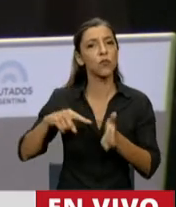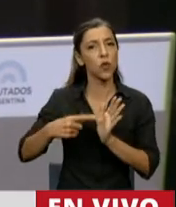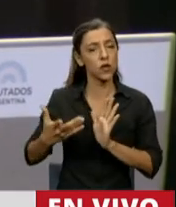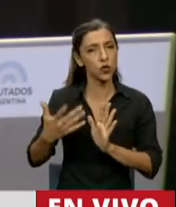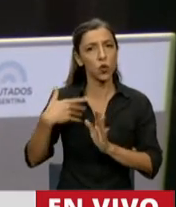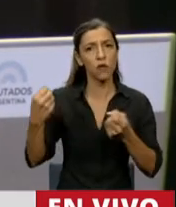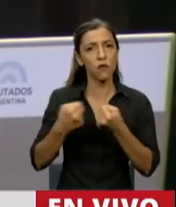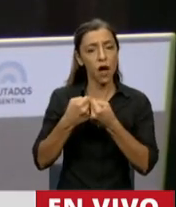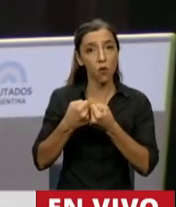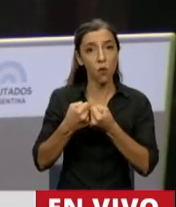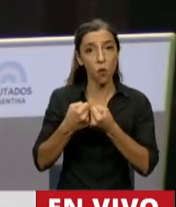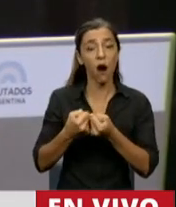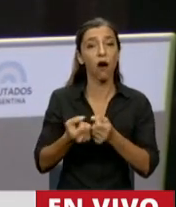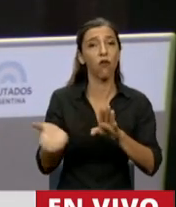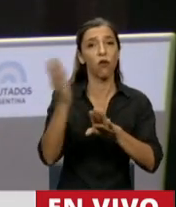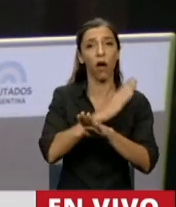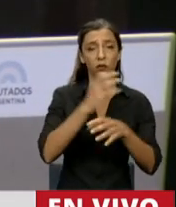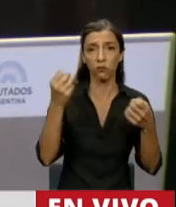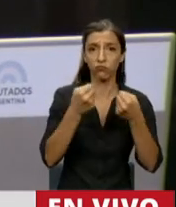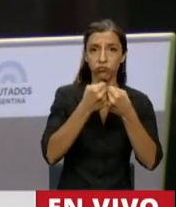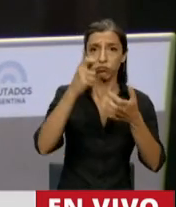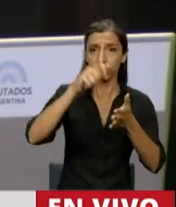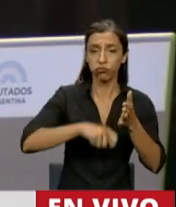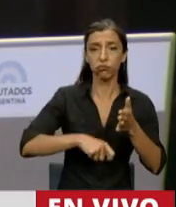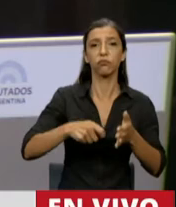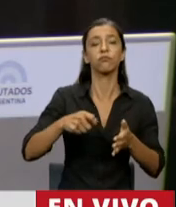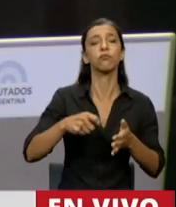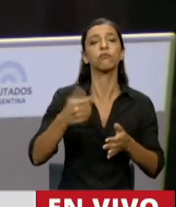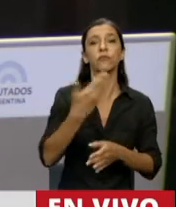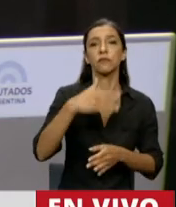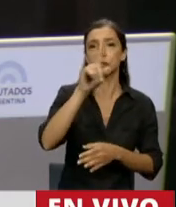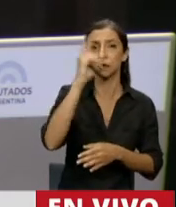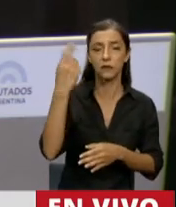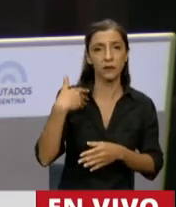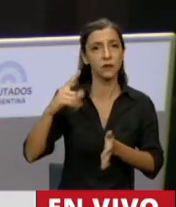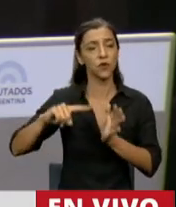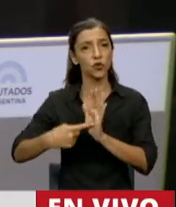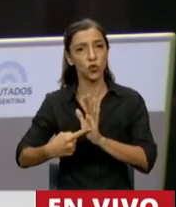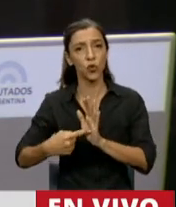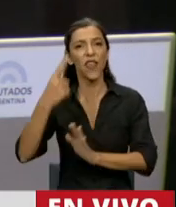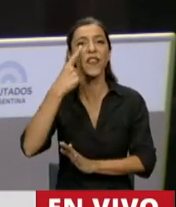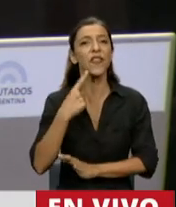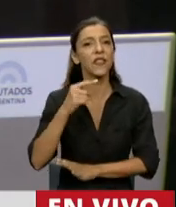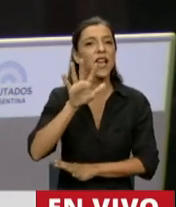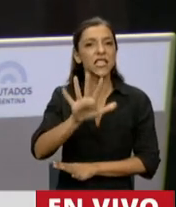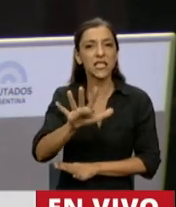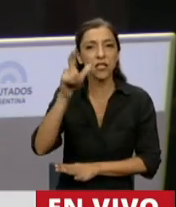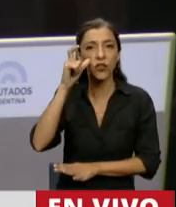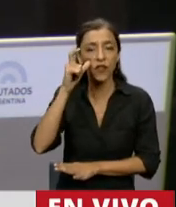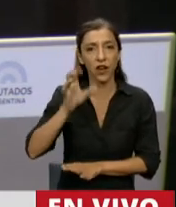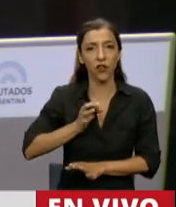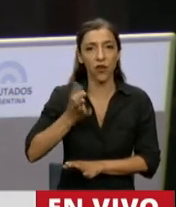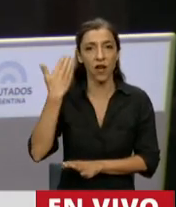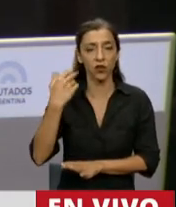entre el estado nacional y el gobierno de la ciudad autónoma el 5 de enero de 2016 quiere